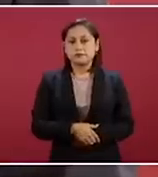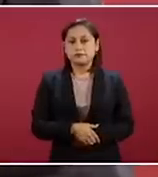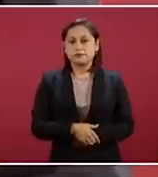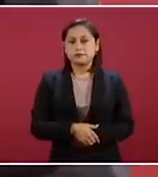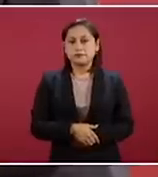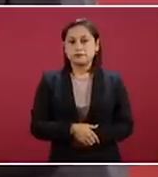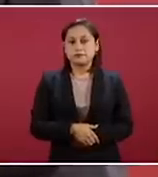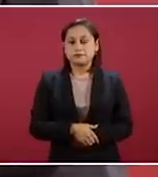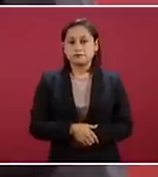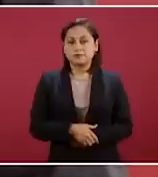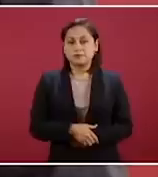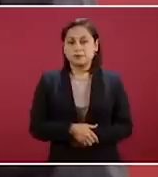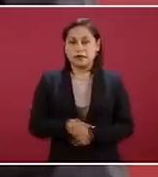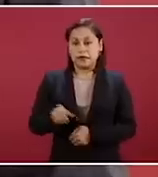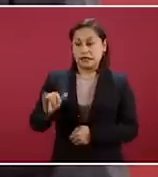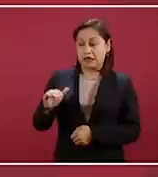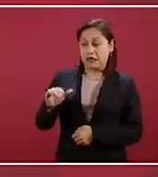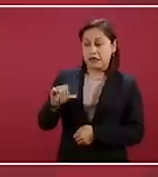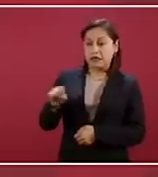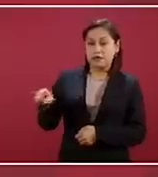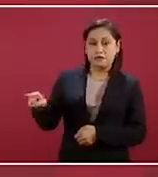Esos no están